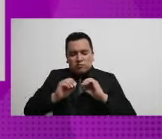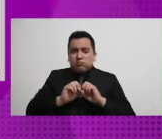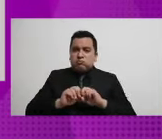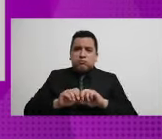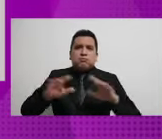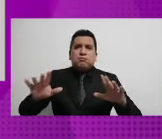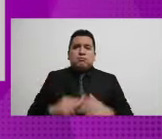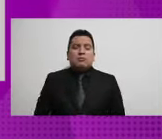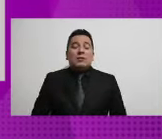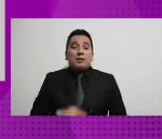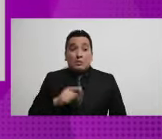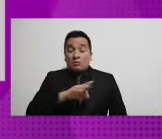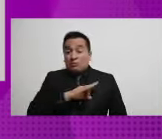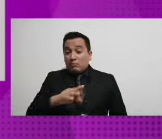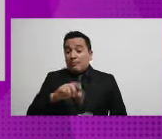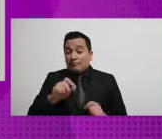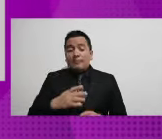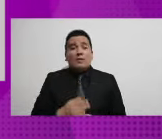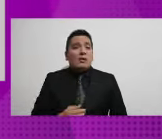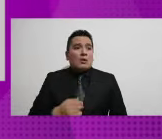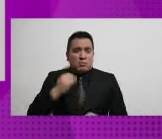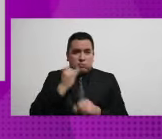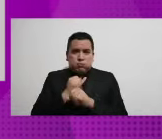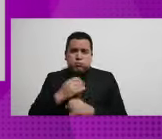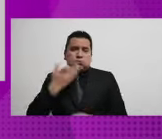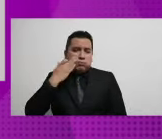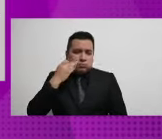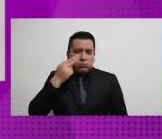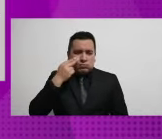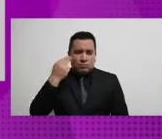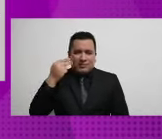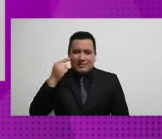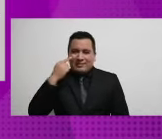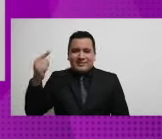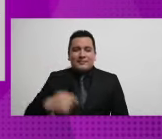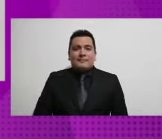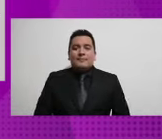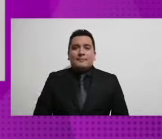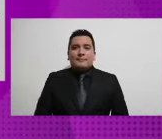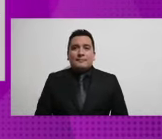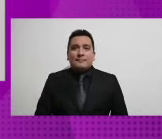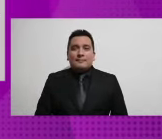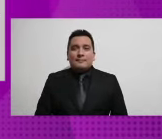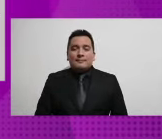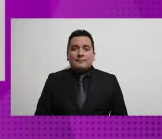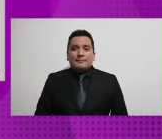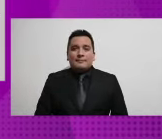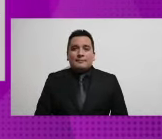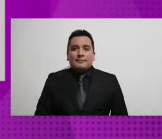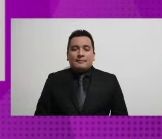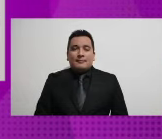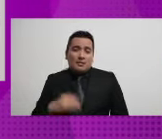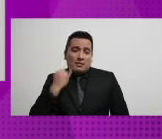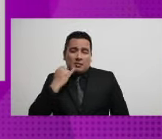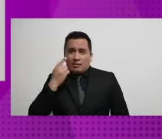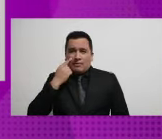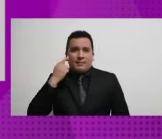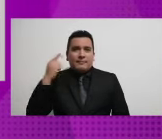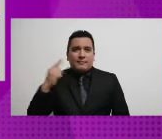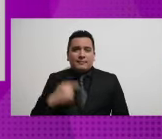Instituto Electoral de Coahuila. Nos puede seguir también en redes sociales, en Facebook como laurna.programa radiofónico del